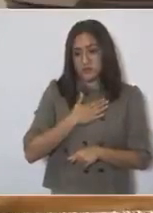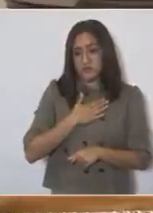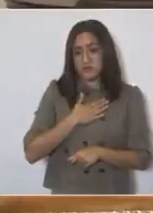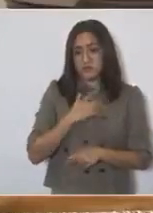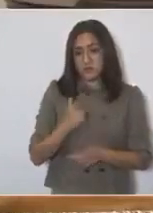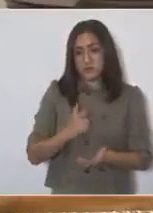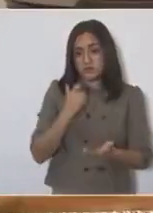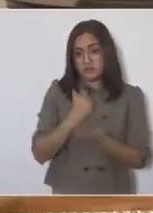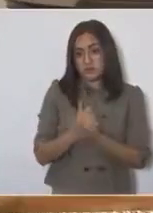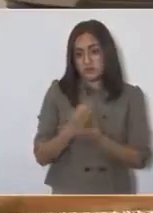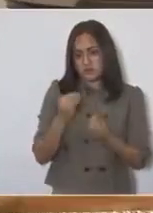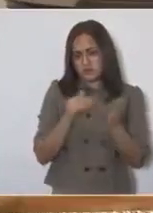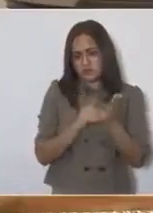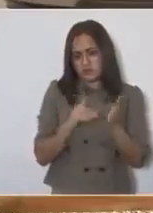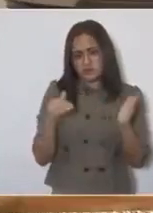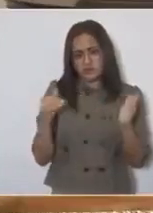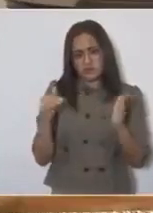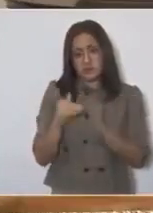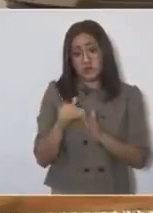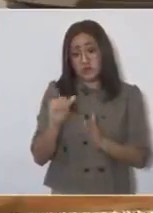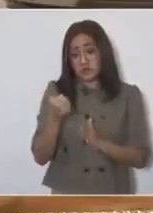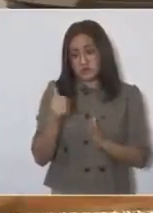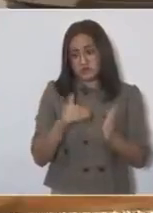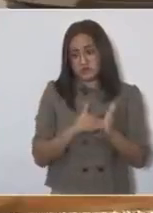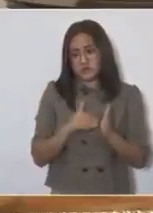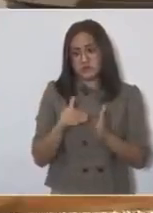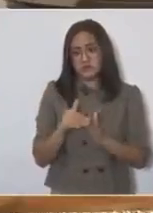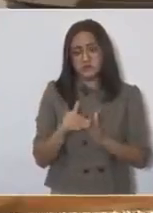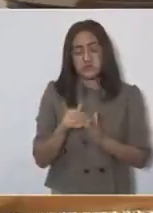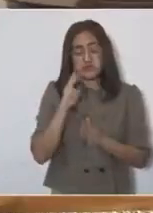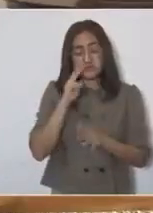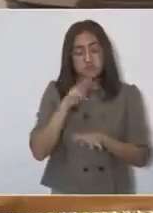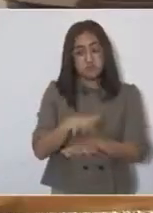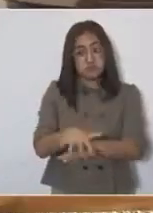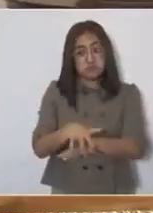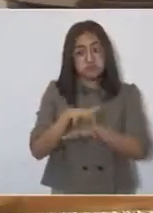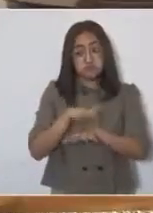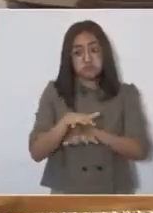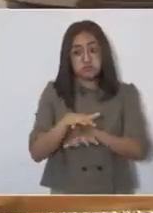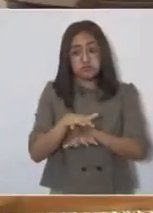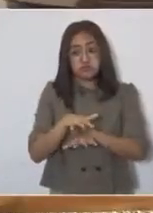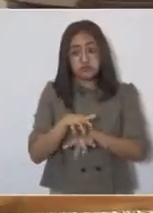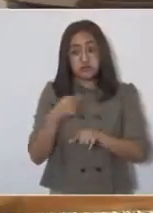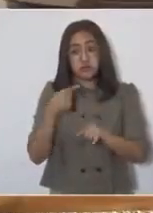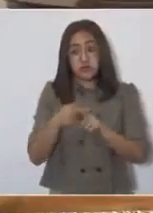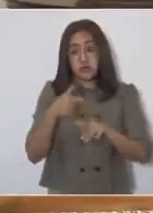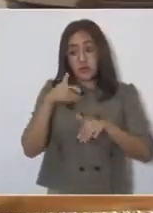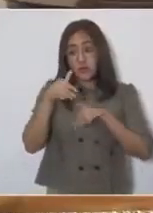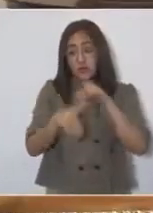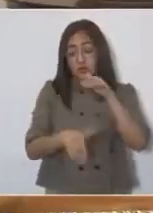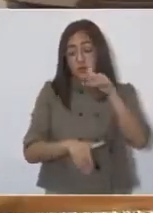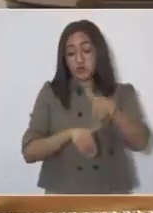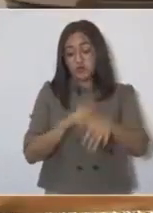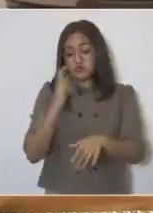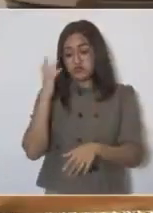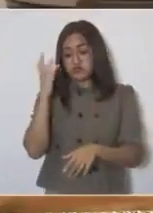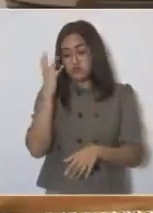dieron millones de pesos 11 millones de pesos que de una alberca hermosa